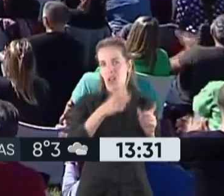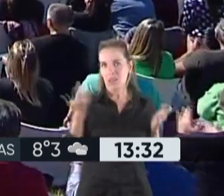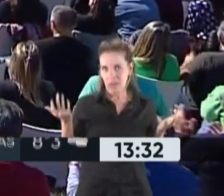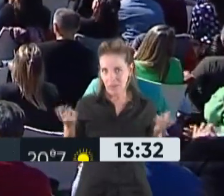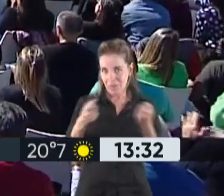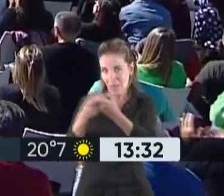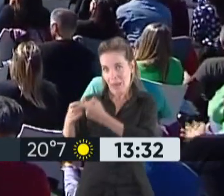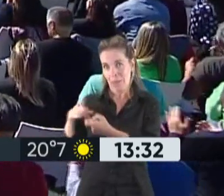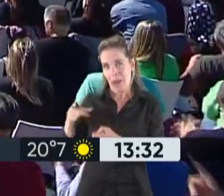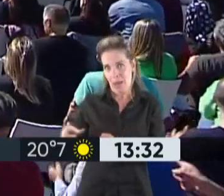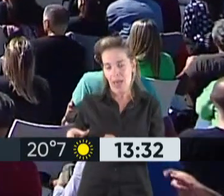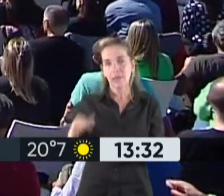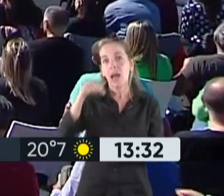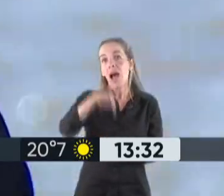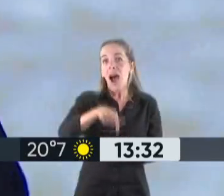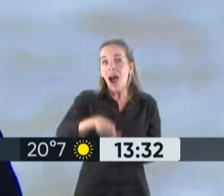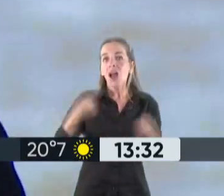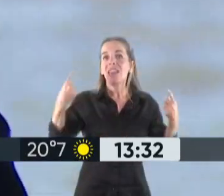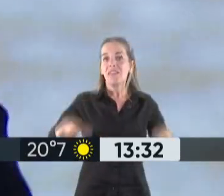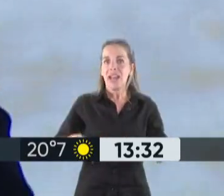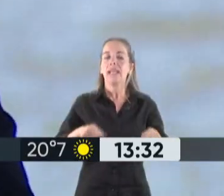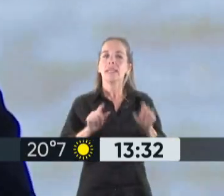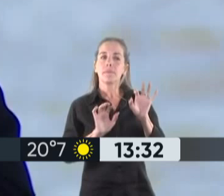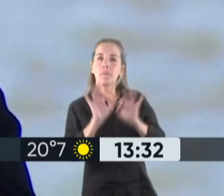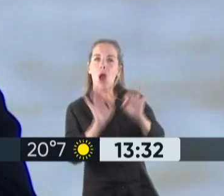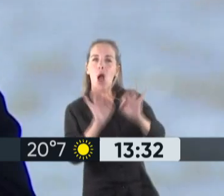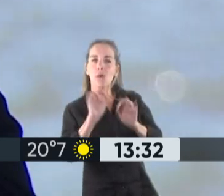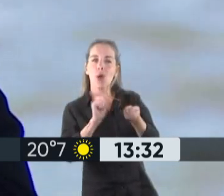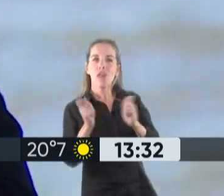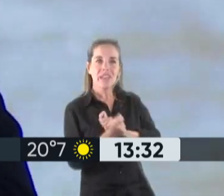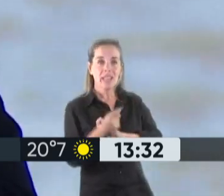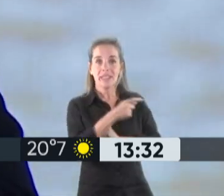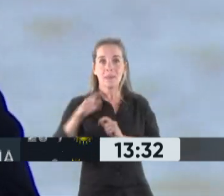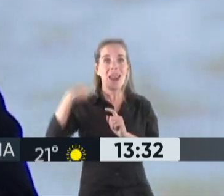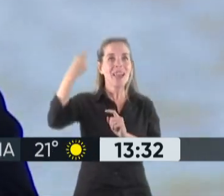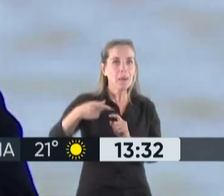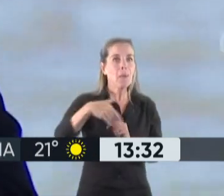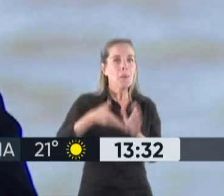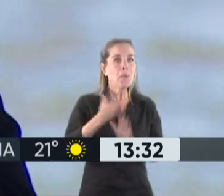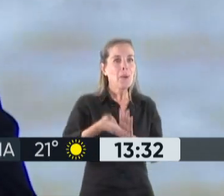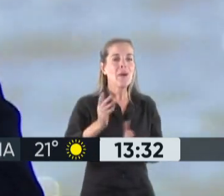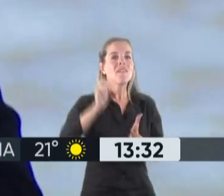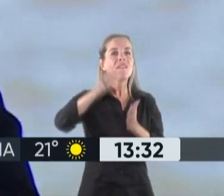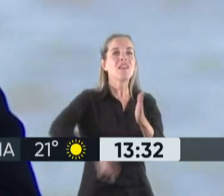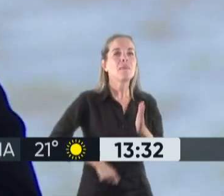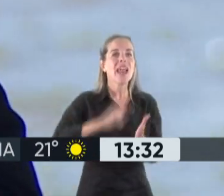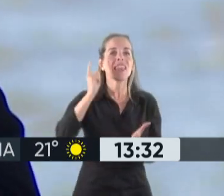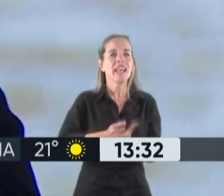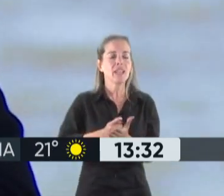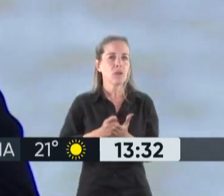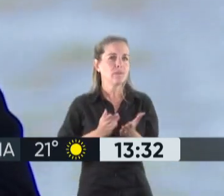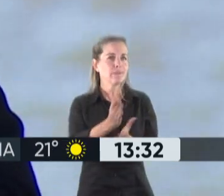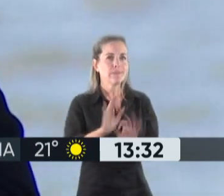Ahora estamos haciendo algunas pequeñas correcciones y la semana que entrante vamos a firmar el decreto